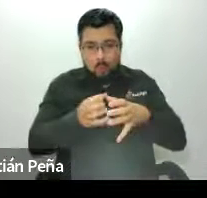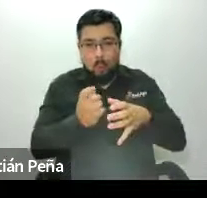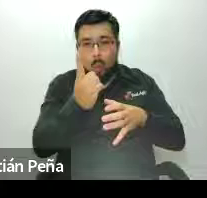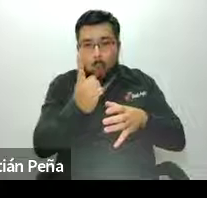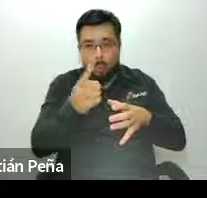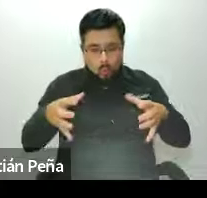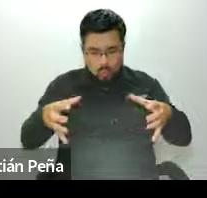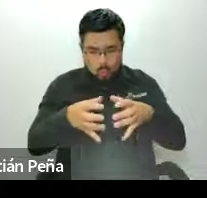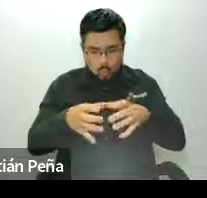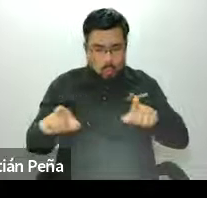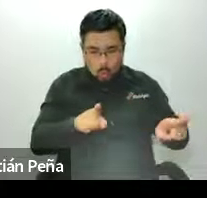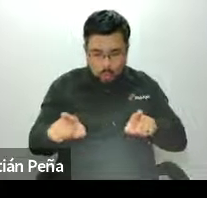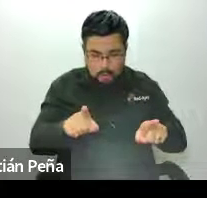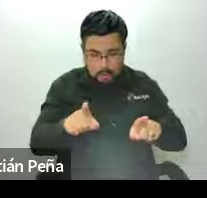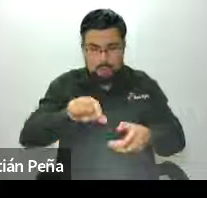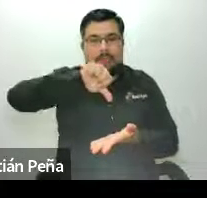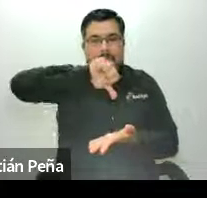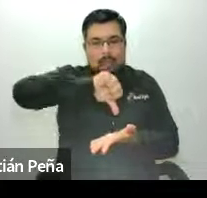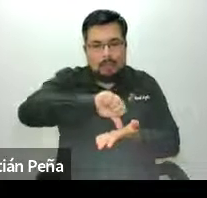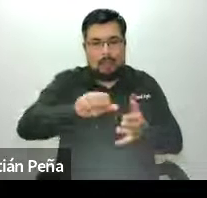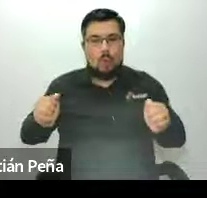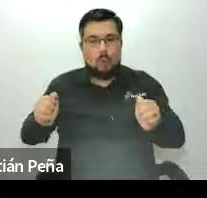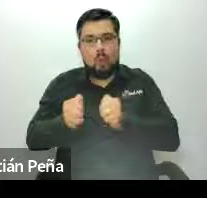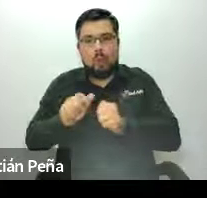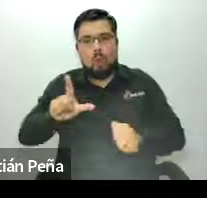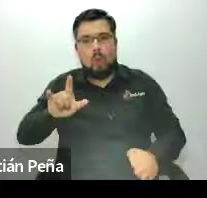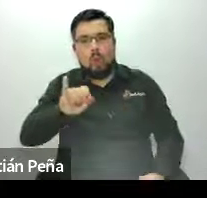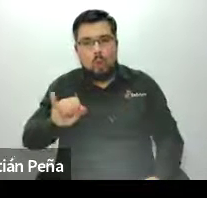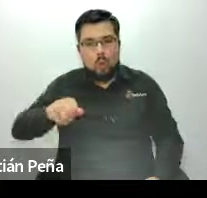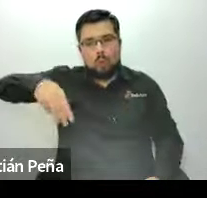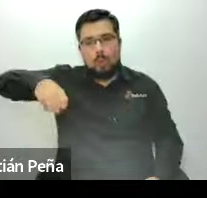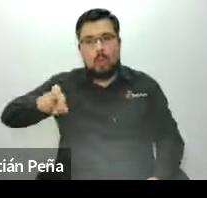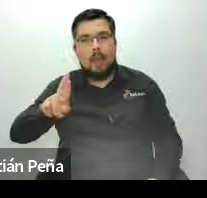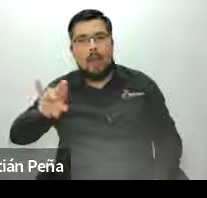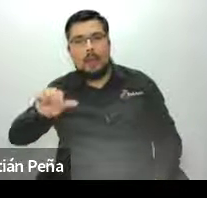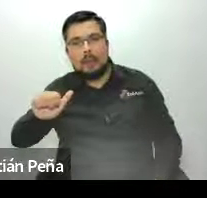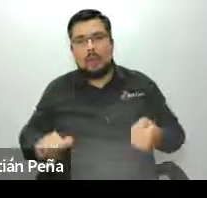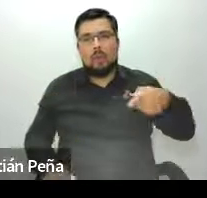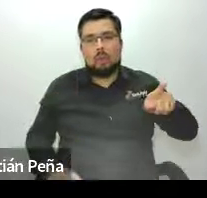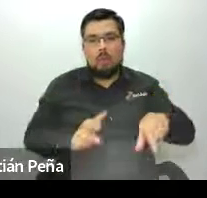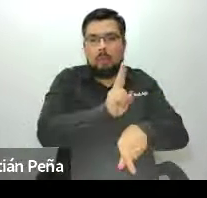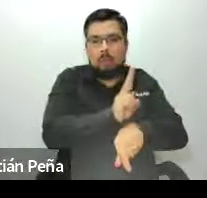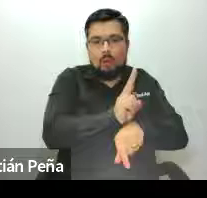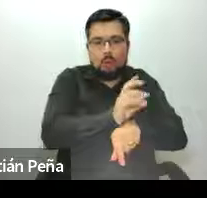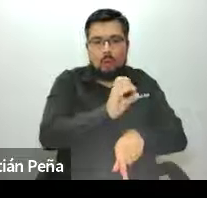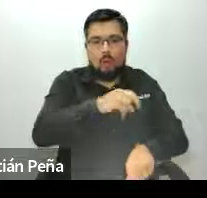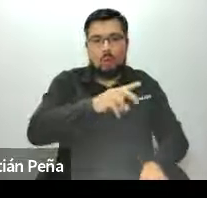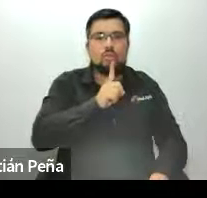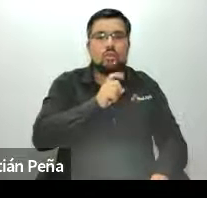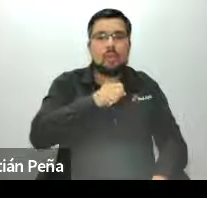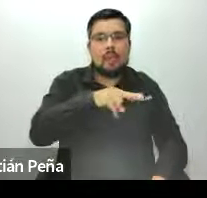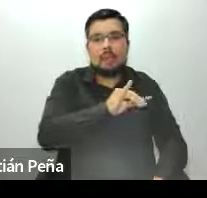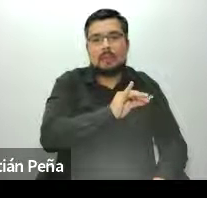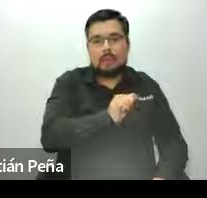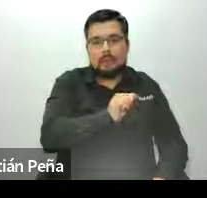con Luz María y también con la profesora Constanza San Martín de nuestro equipo, y también un equipo